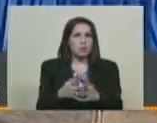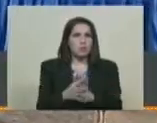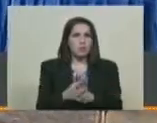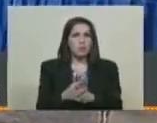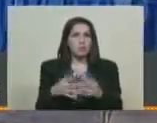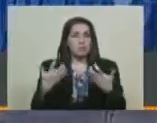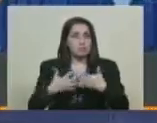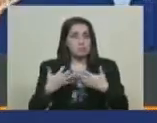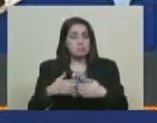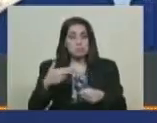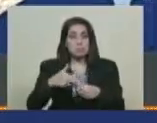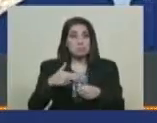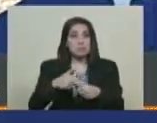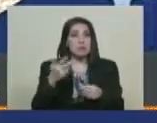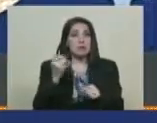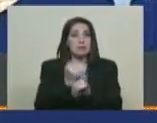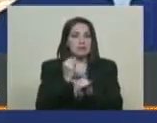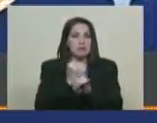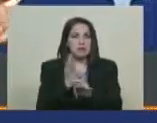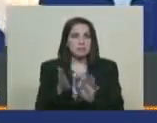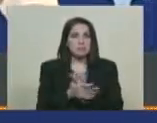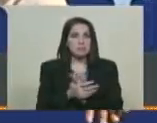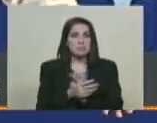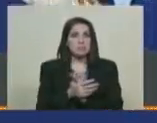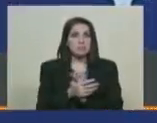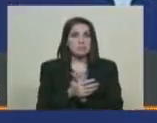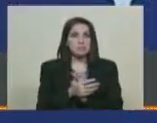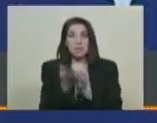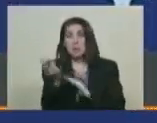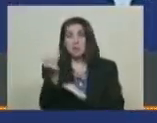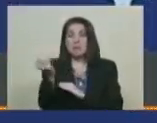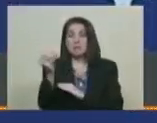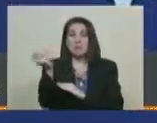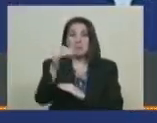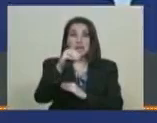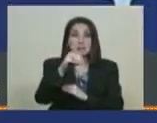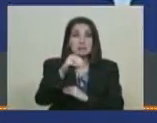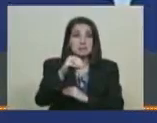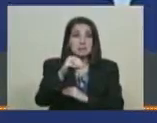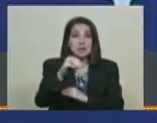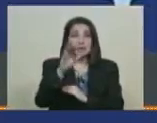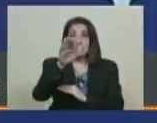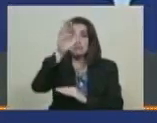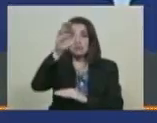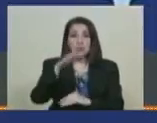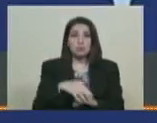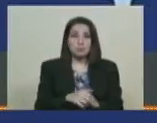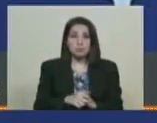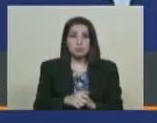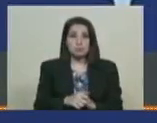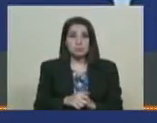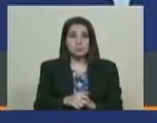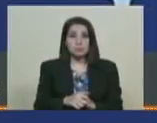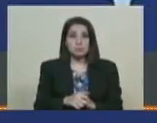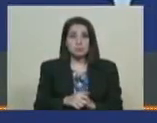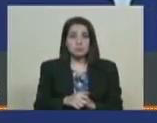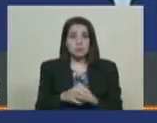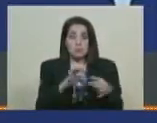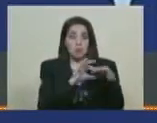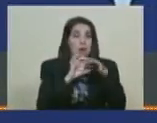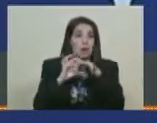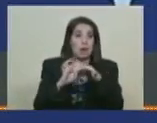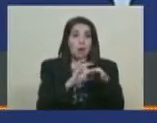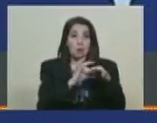a producir, compadre, a levantar nuestro país hermoso hacia el futuro, con la unión